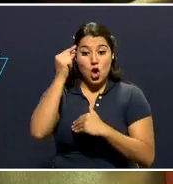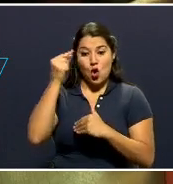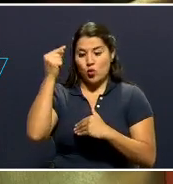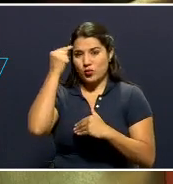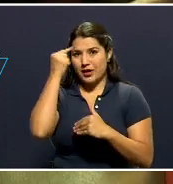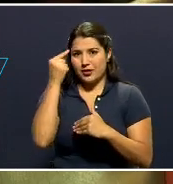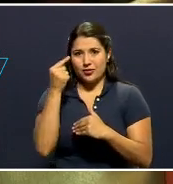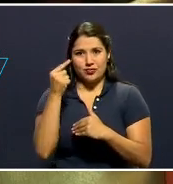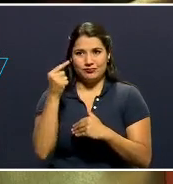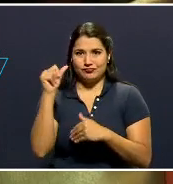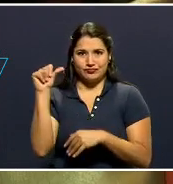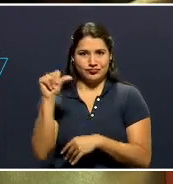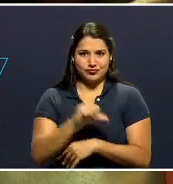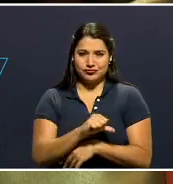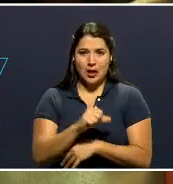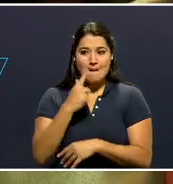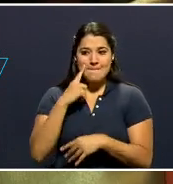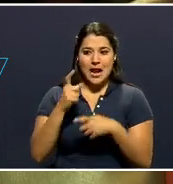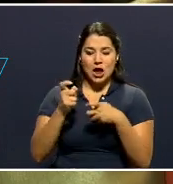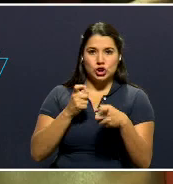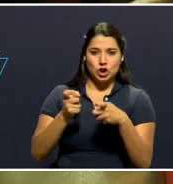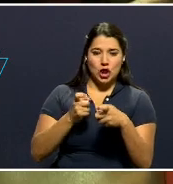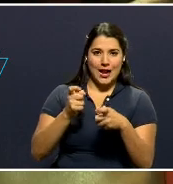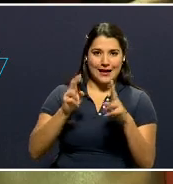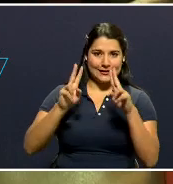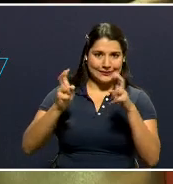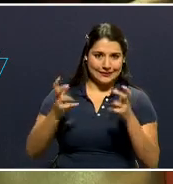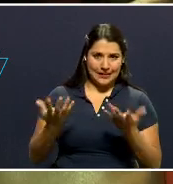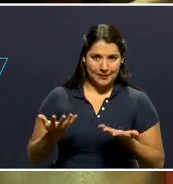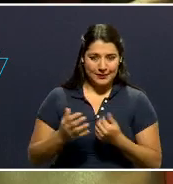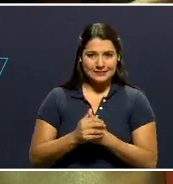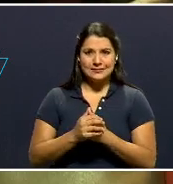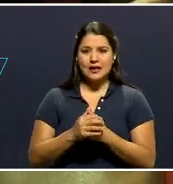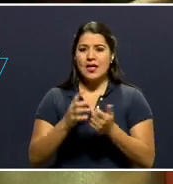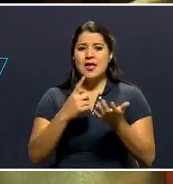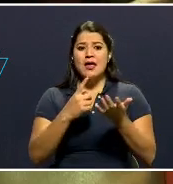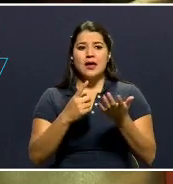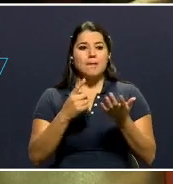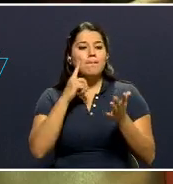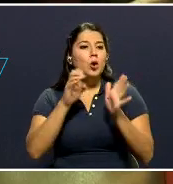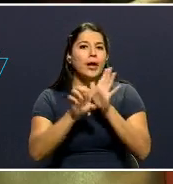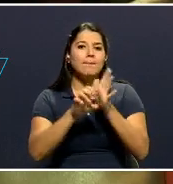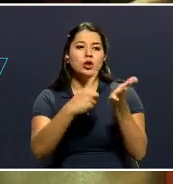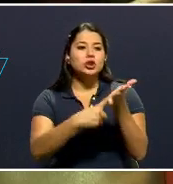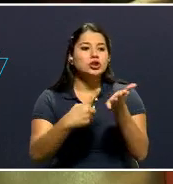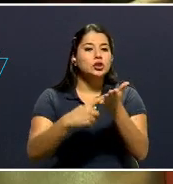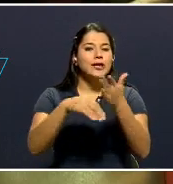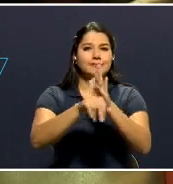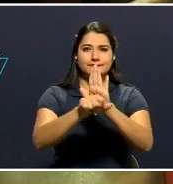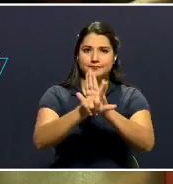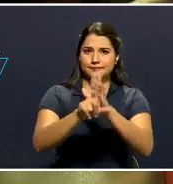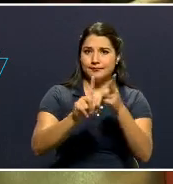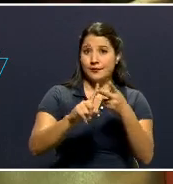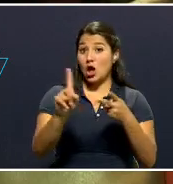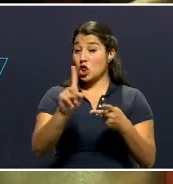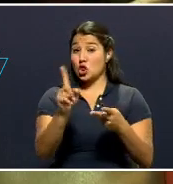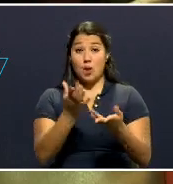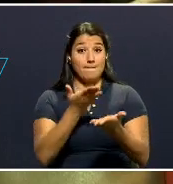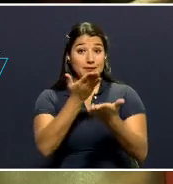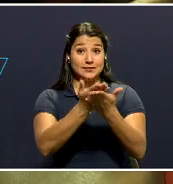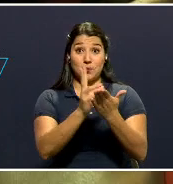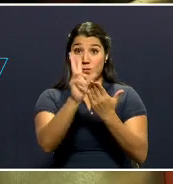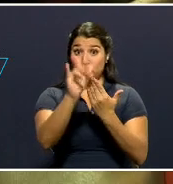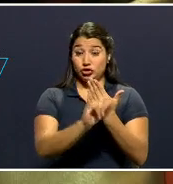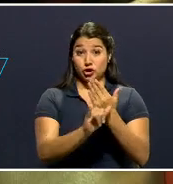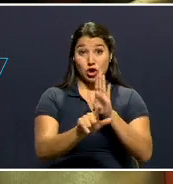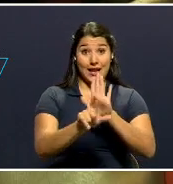de impulsar agenda. Las discusiones en la Asamblea Legislativa, el hecho de no haber presentado el proyecto de ley sobre